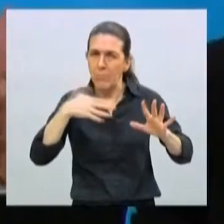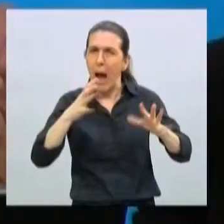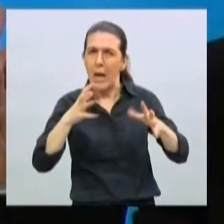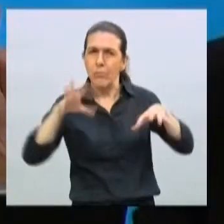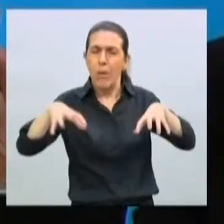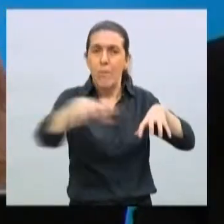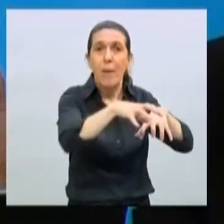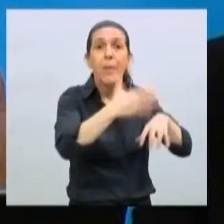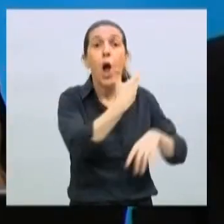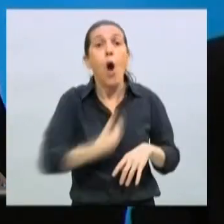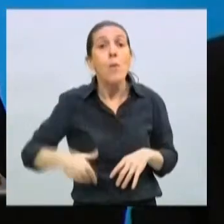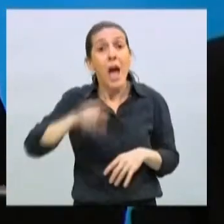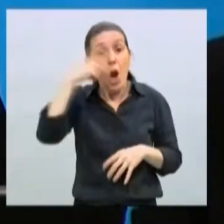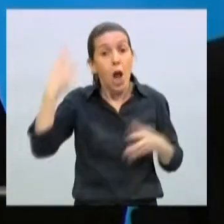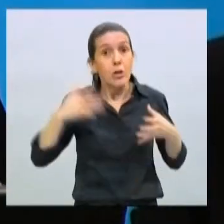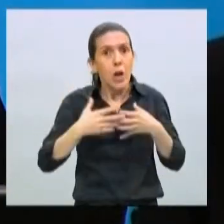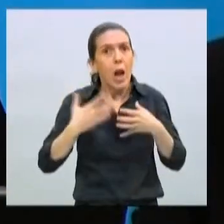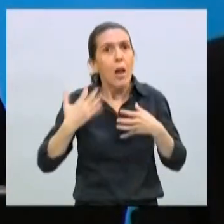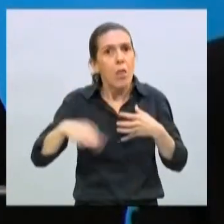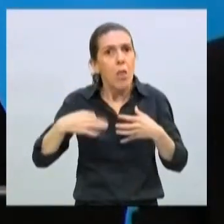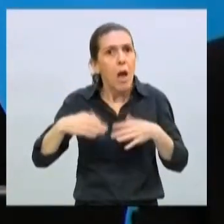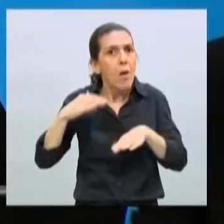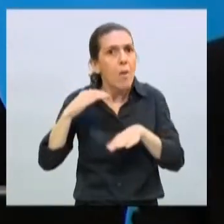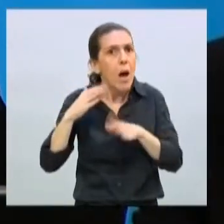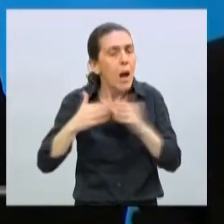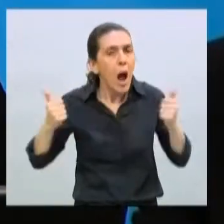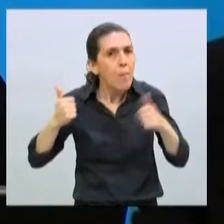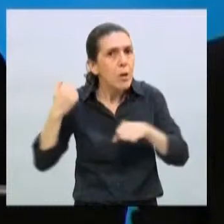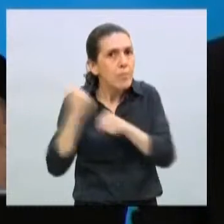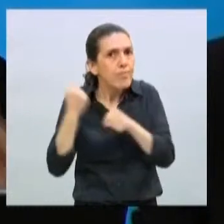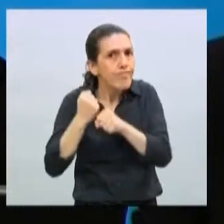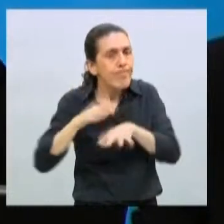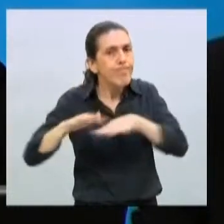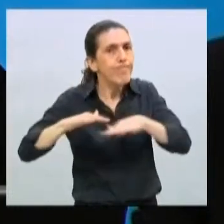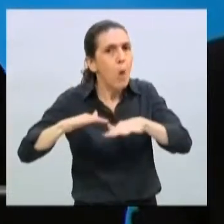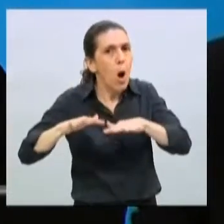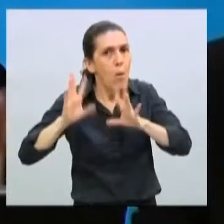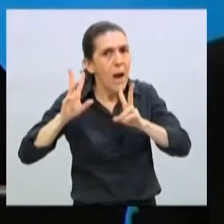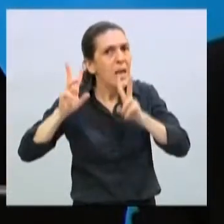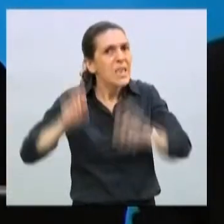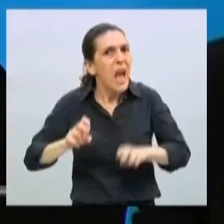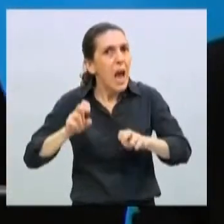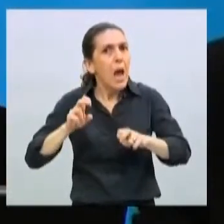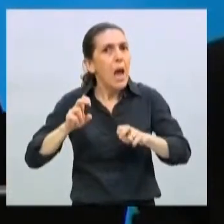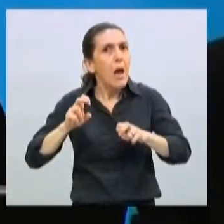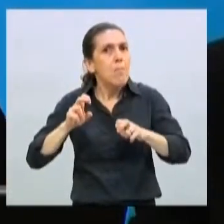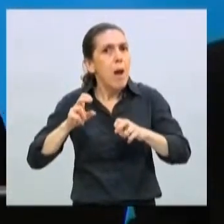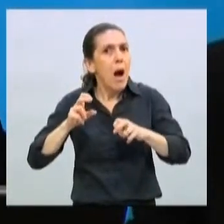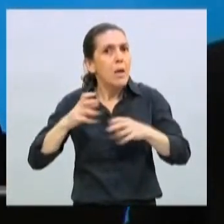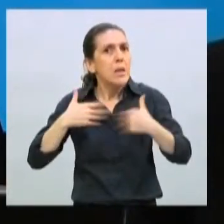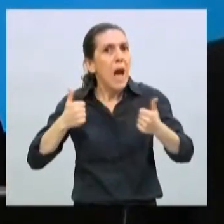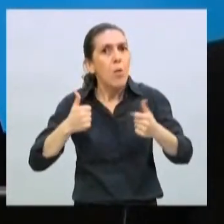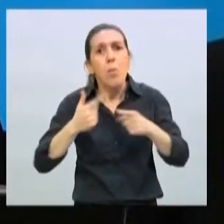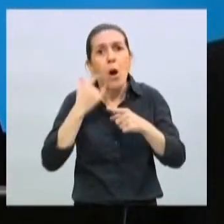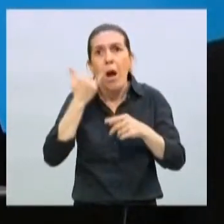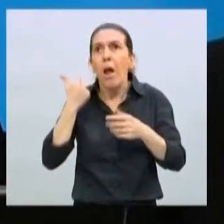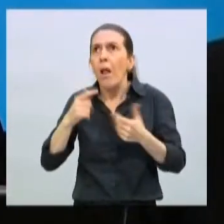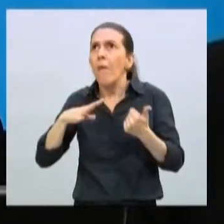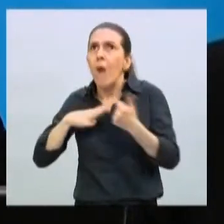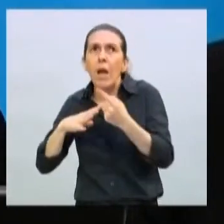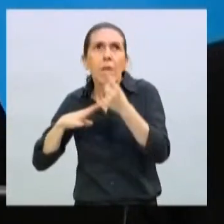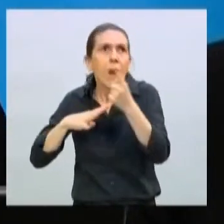y el gobierno nacional se tuvo que hacer cargo rápidamente, la verdad, de mucho que no estaba hecho y que había que